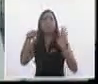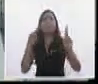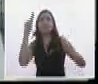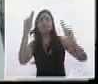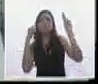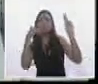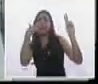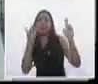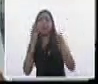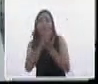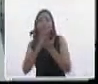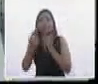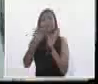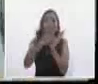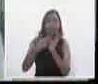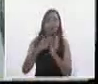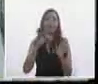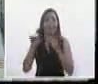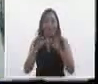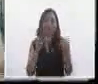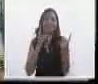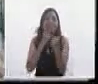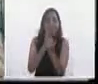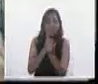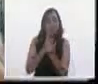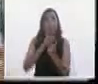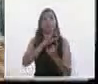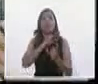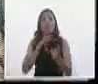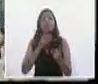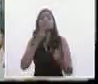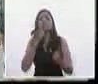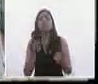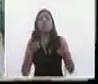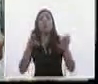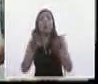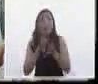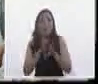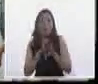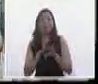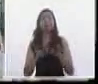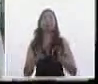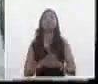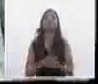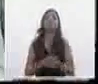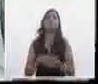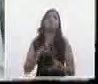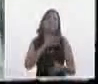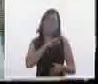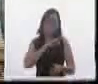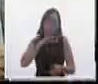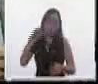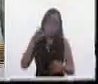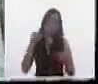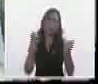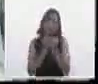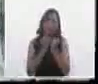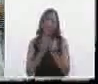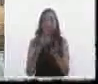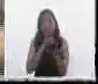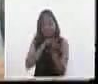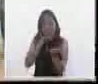justamente trabajar con ellos que son los que nos van a decir cómo este pudiéramos empezar a